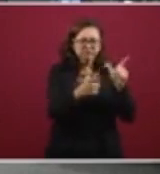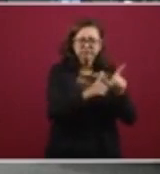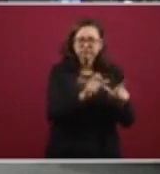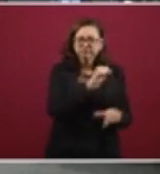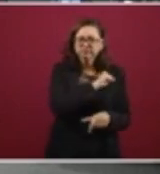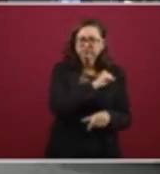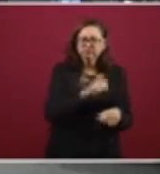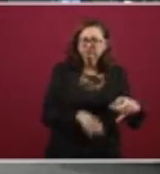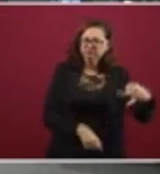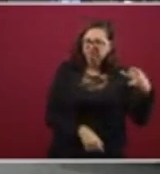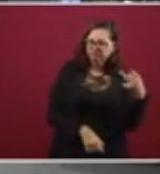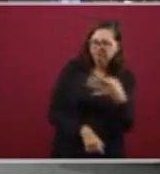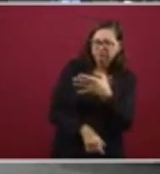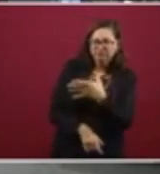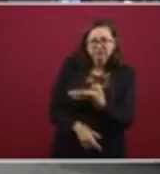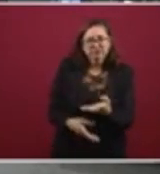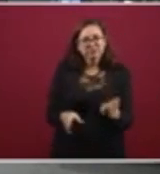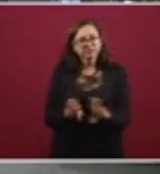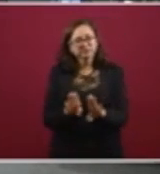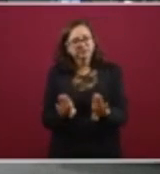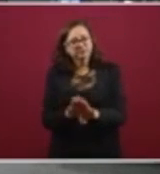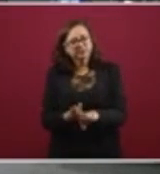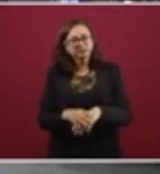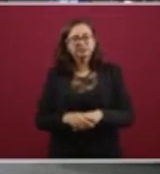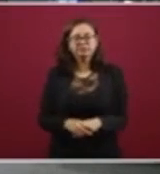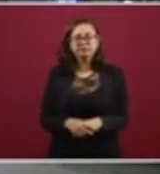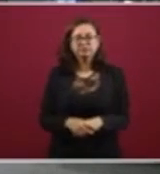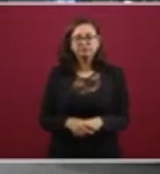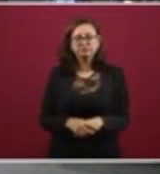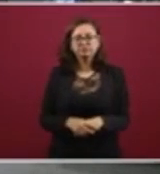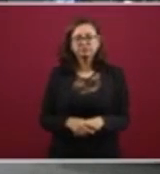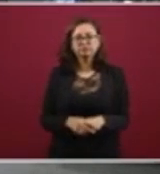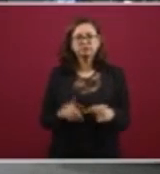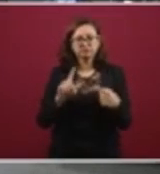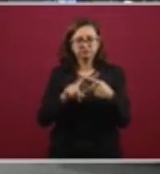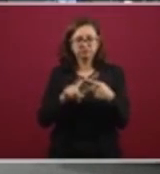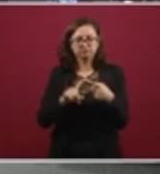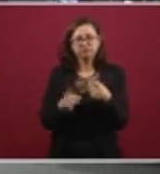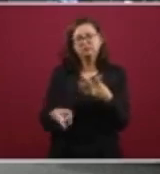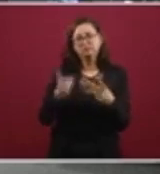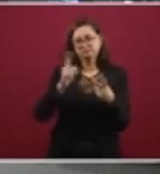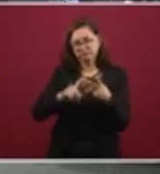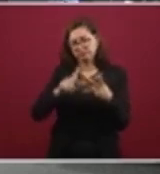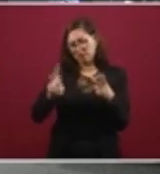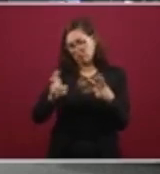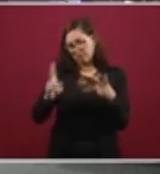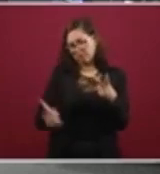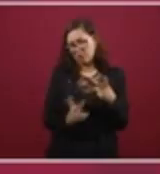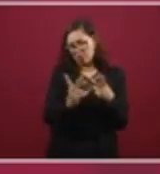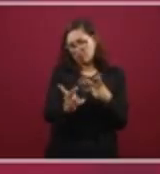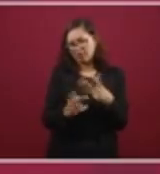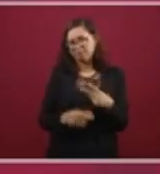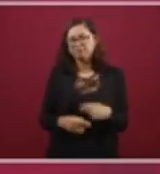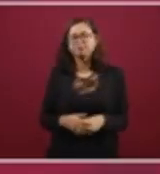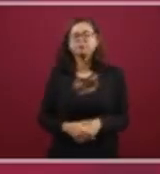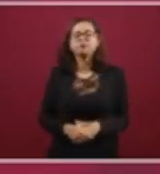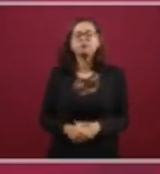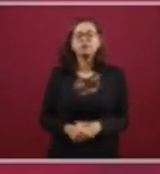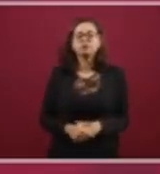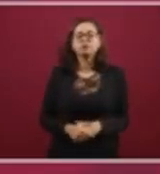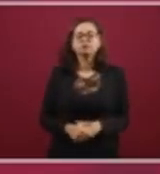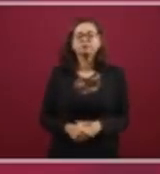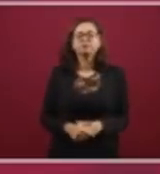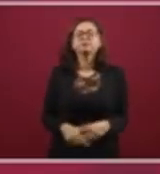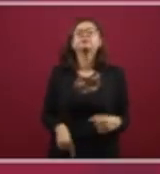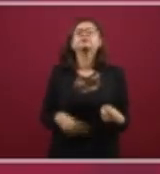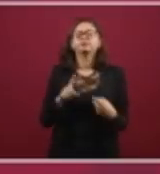por órganos delictivos. Y si me permite, ahorita le haría otra pregunta. Gracias. Bueno, sí,